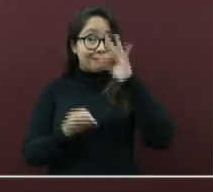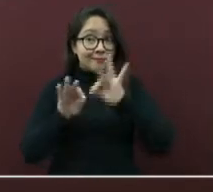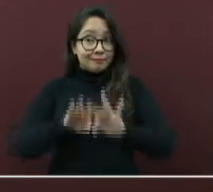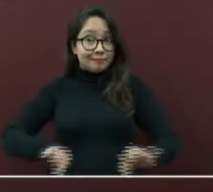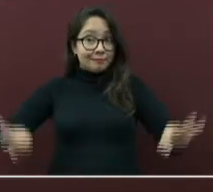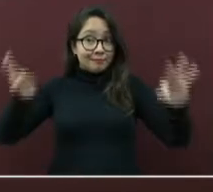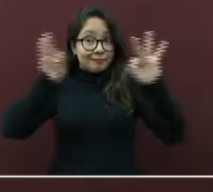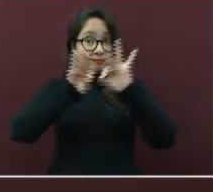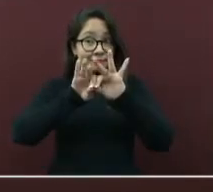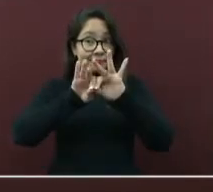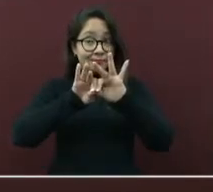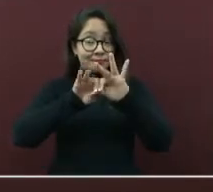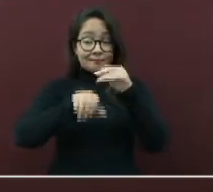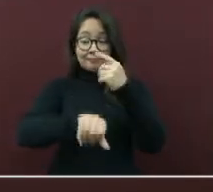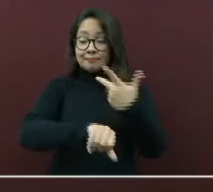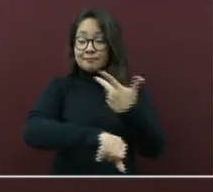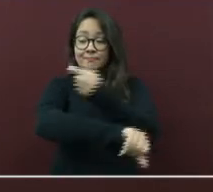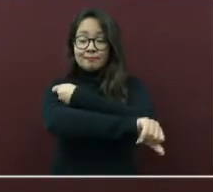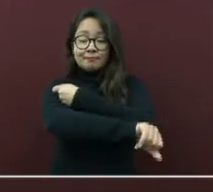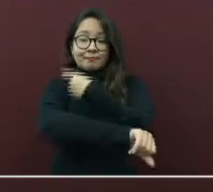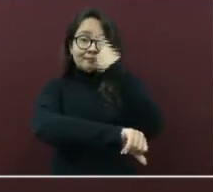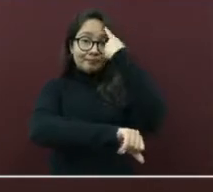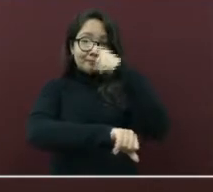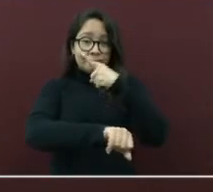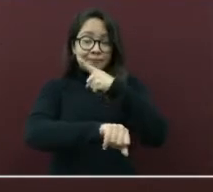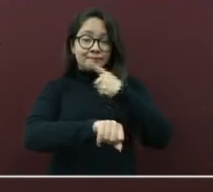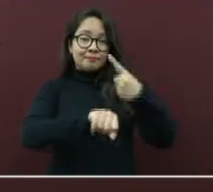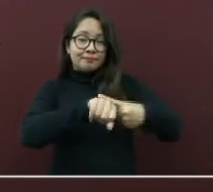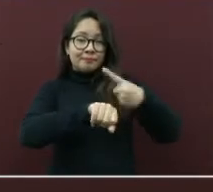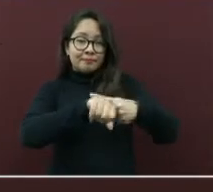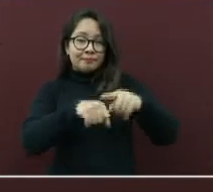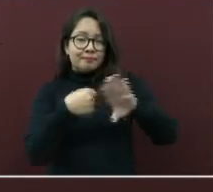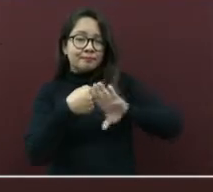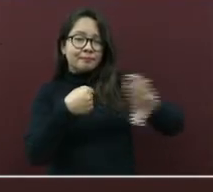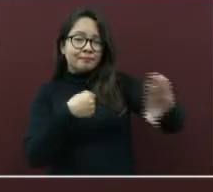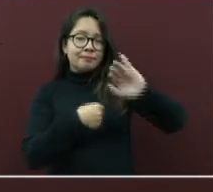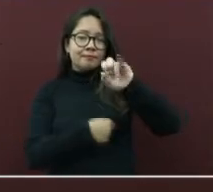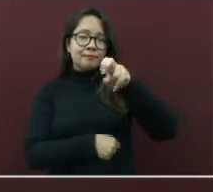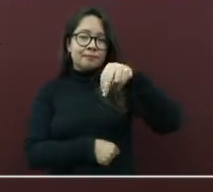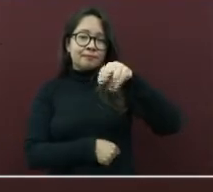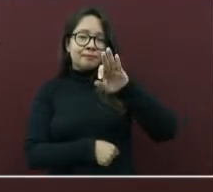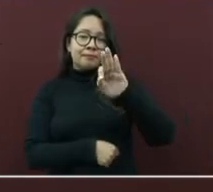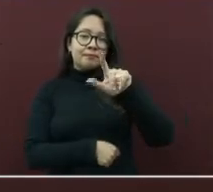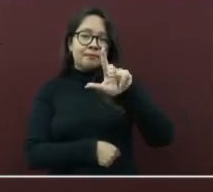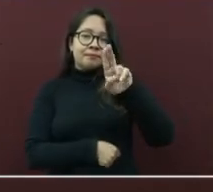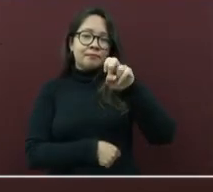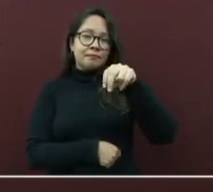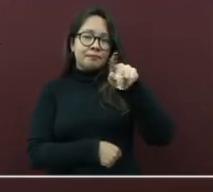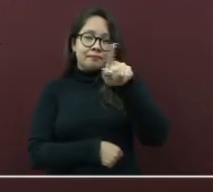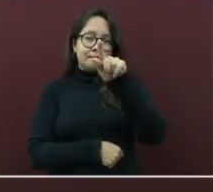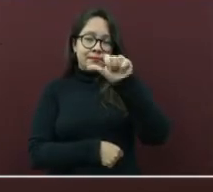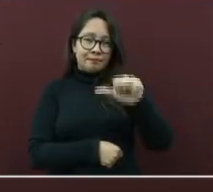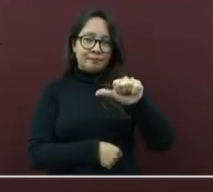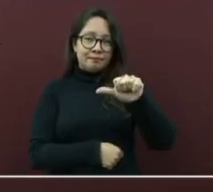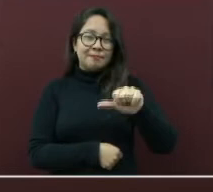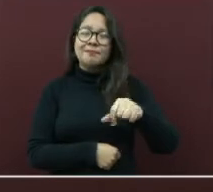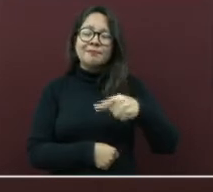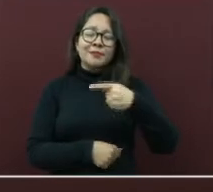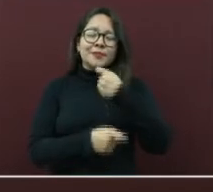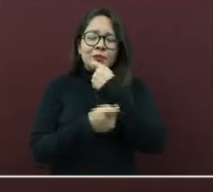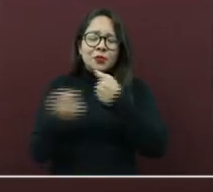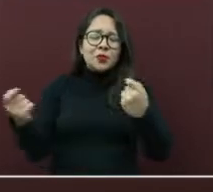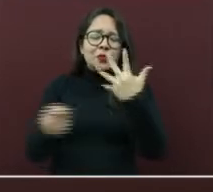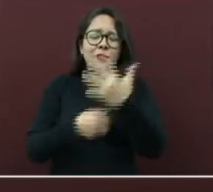ahora contra la influenza estacional principalmente para menores de 5 años de edad